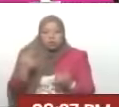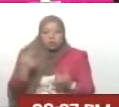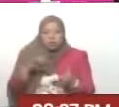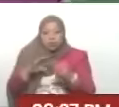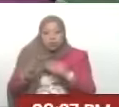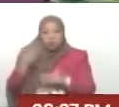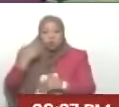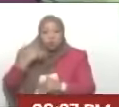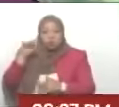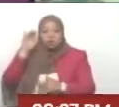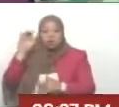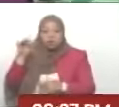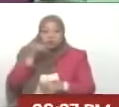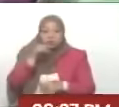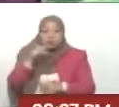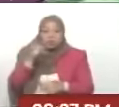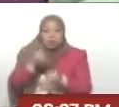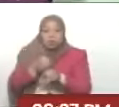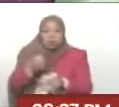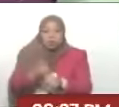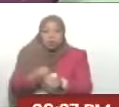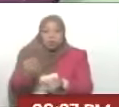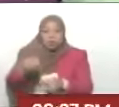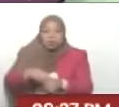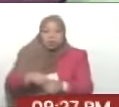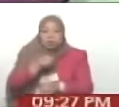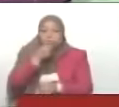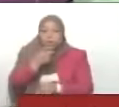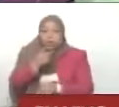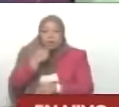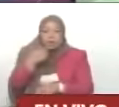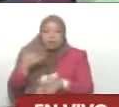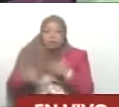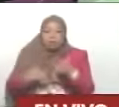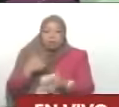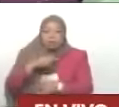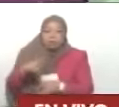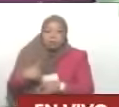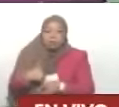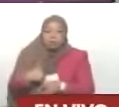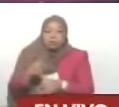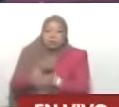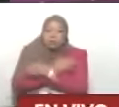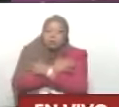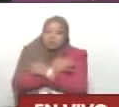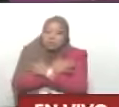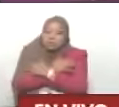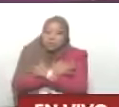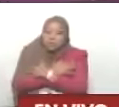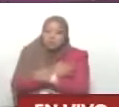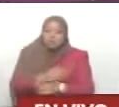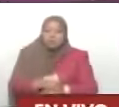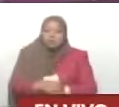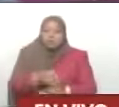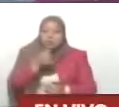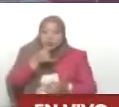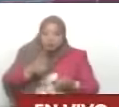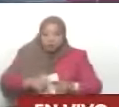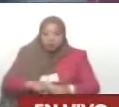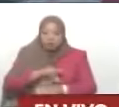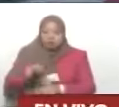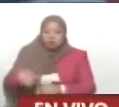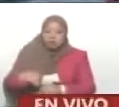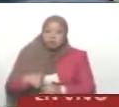vengo diciendo, es la generación genial. ¿Ah? Te felicito. ¿Ah? Que Dios te bendiga. Espero que lo